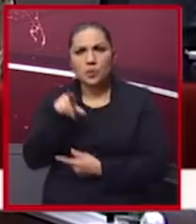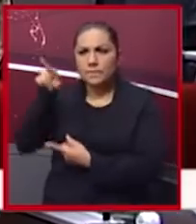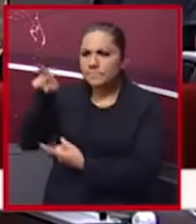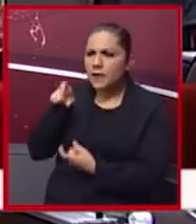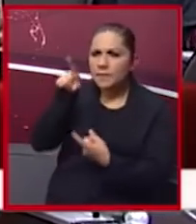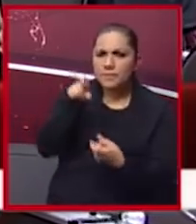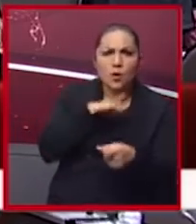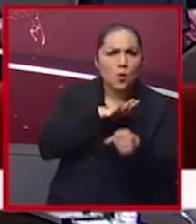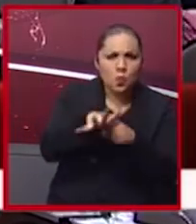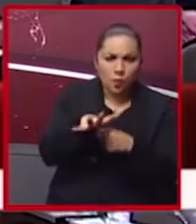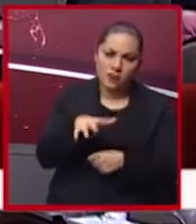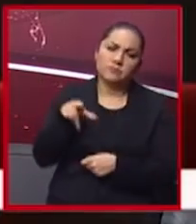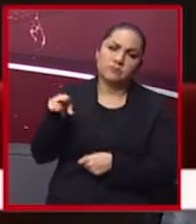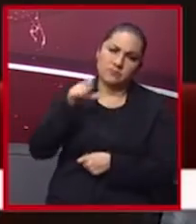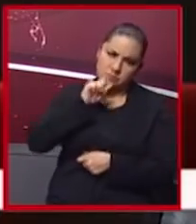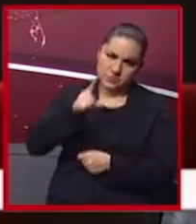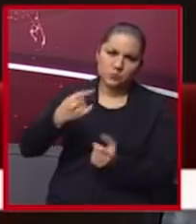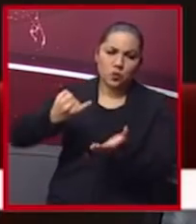ingresos tributarios.